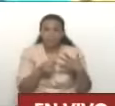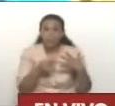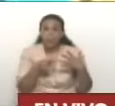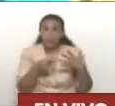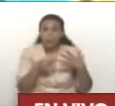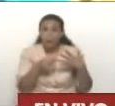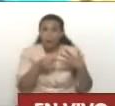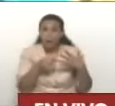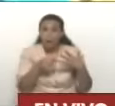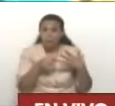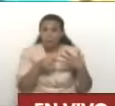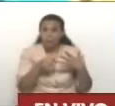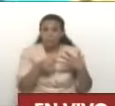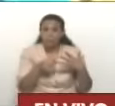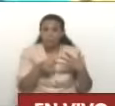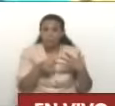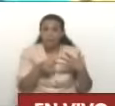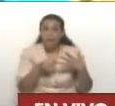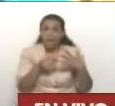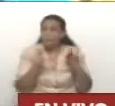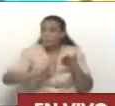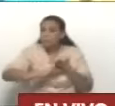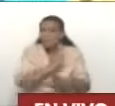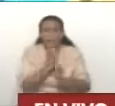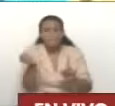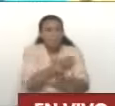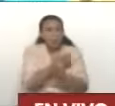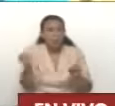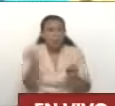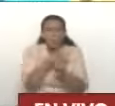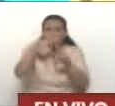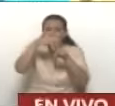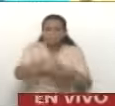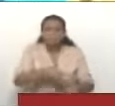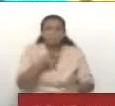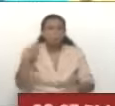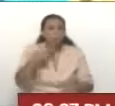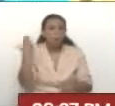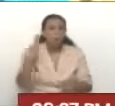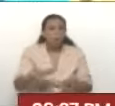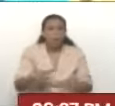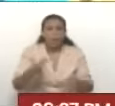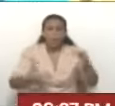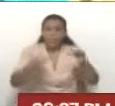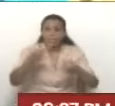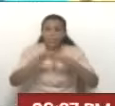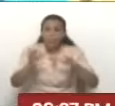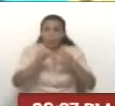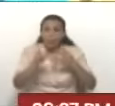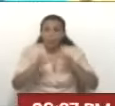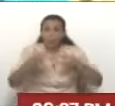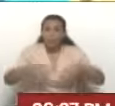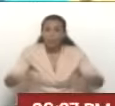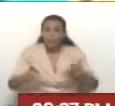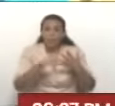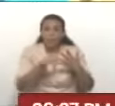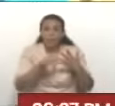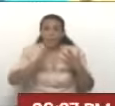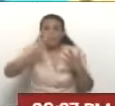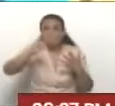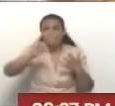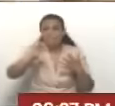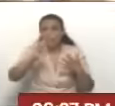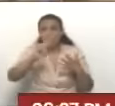Cuarto vértice, erradicación de la violencia contra las mujeres y justicia de género oportuno, Marjorie